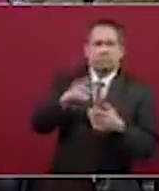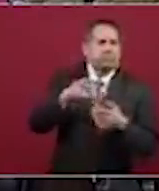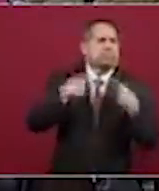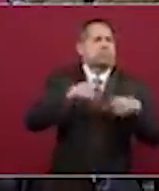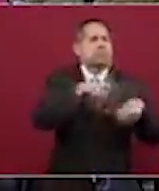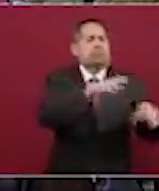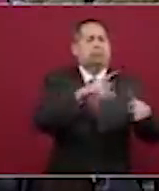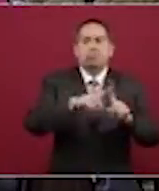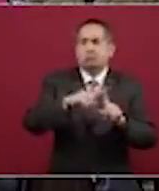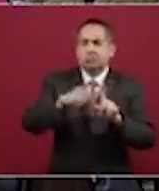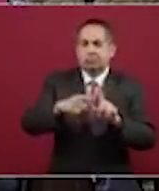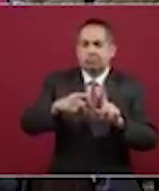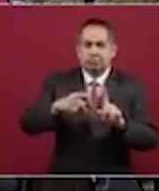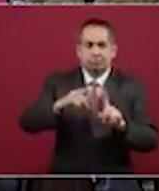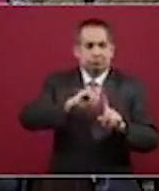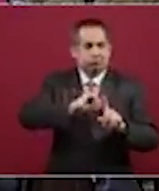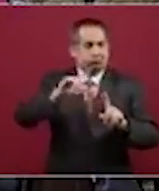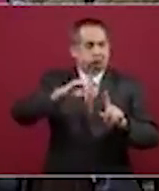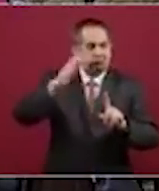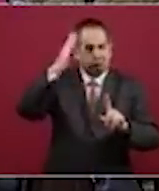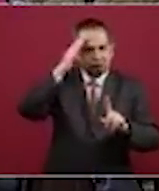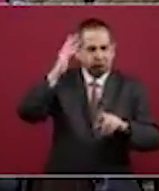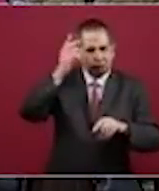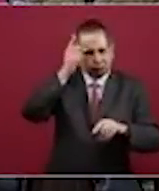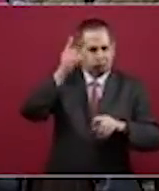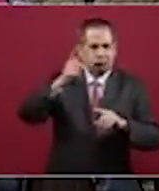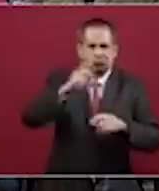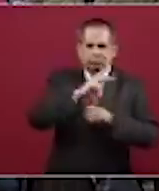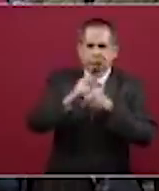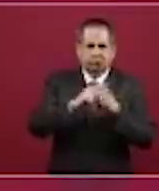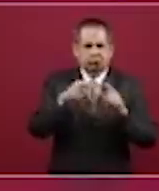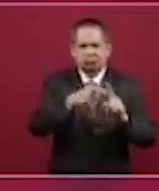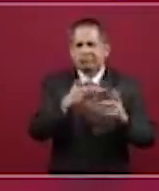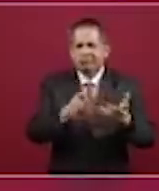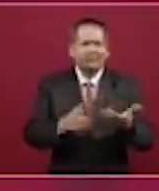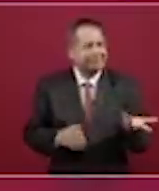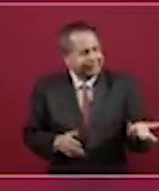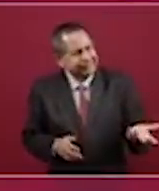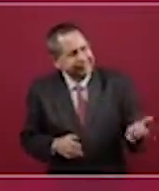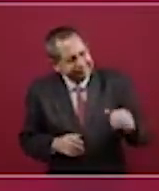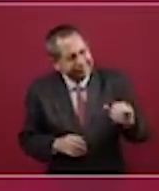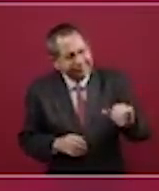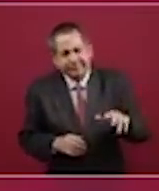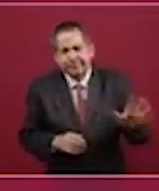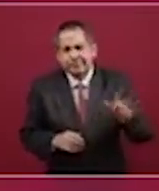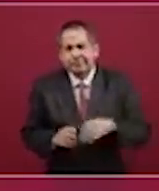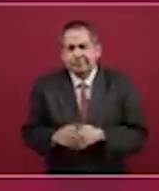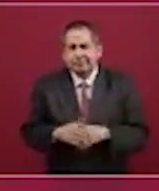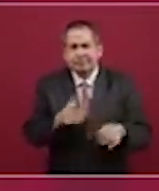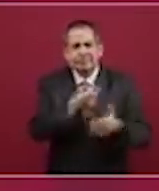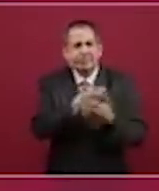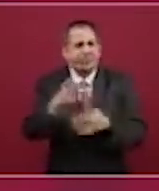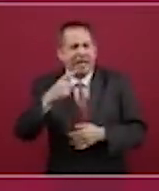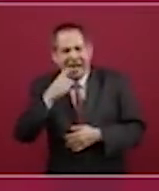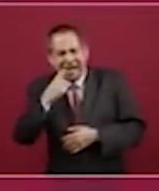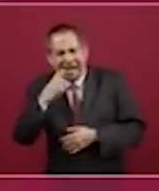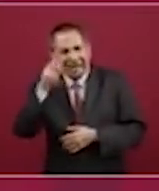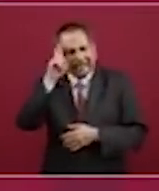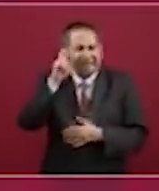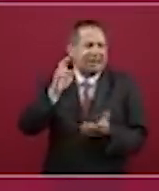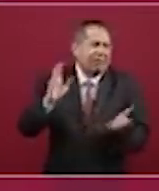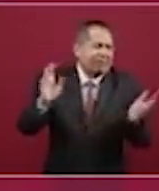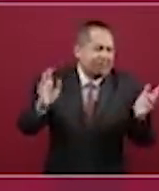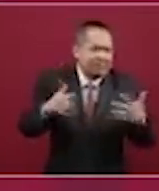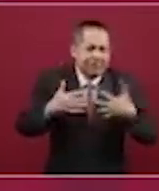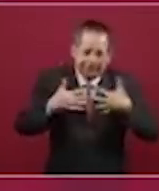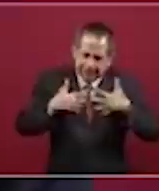de la principal televisora del país y con muchos intereses también. Sí, y hay celos y sentimientos,